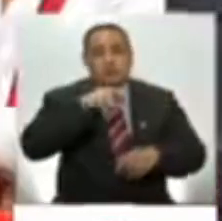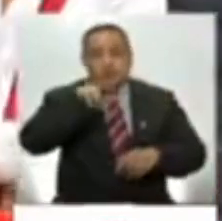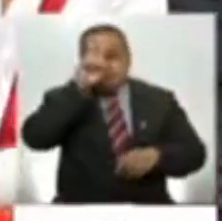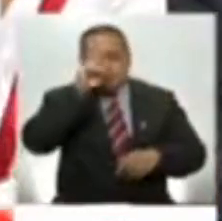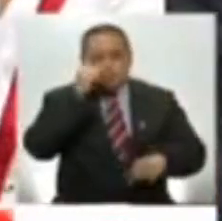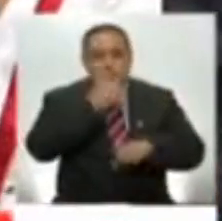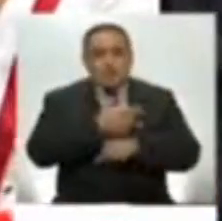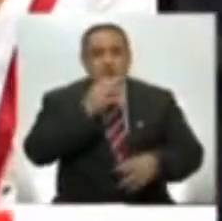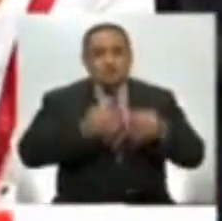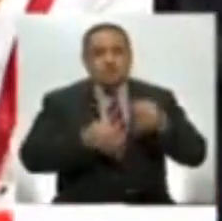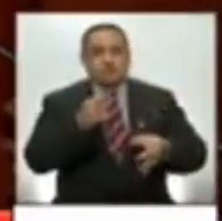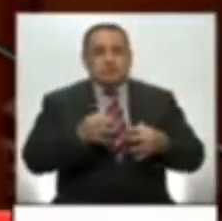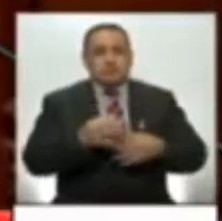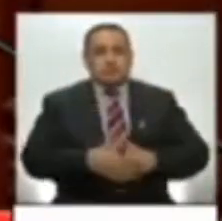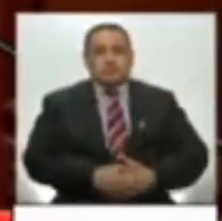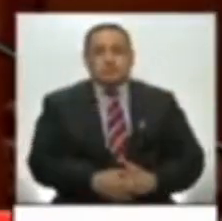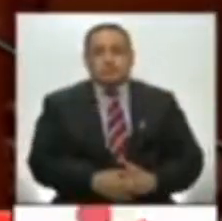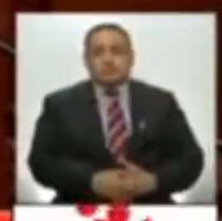la nación se lo demanden.